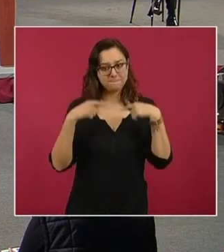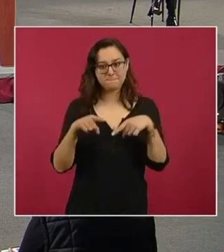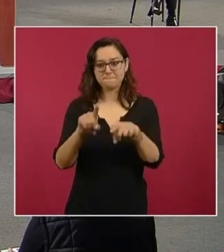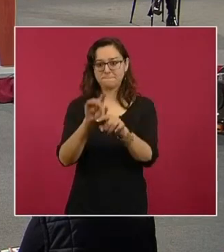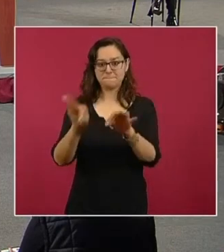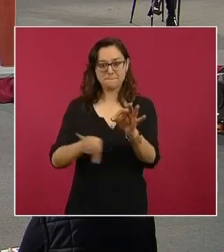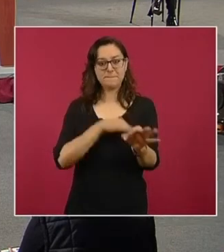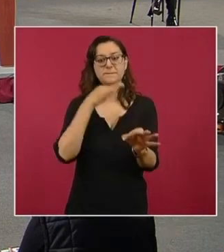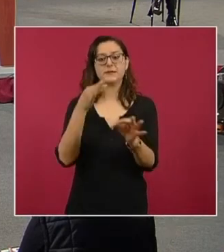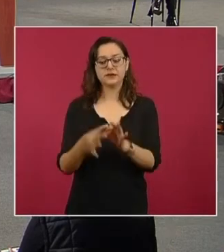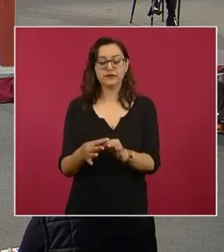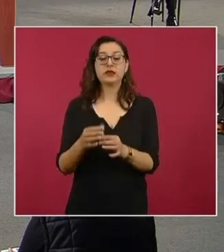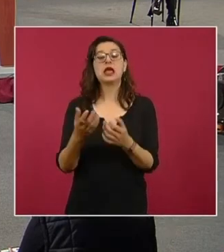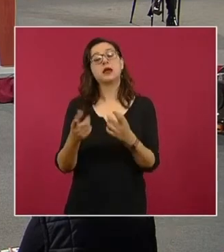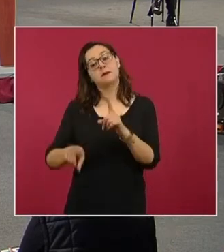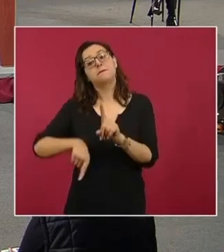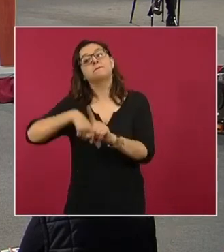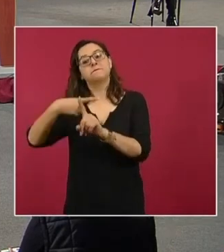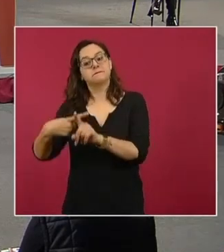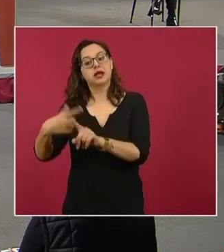estar, es